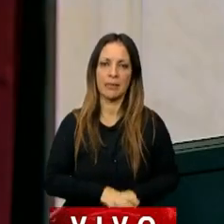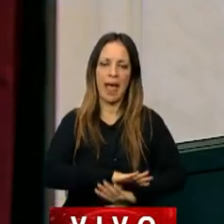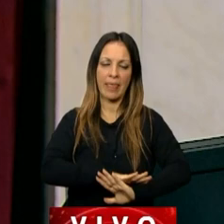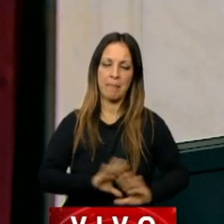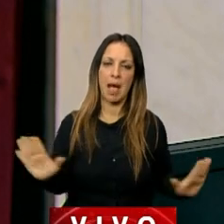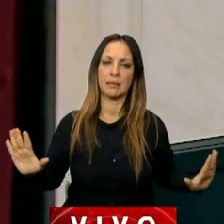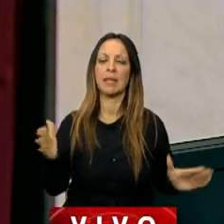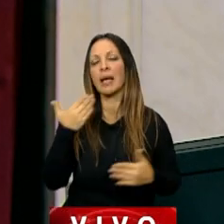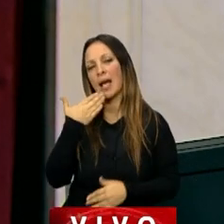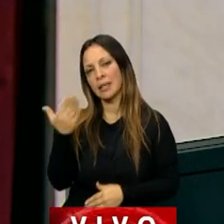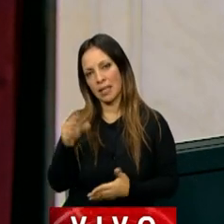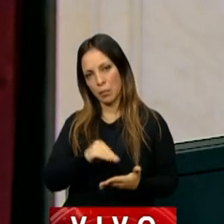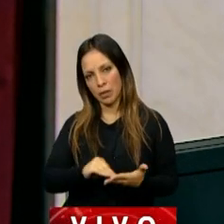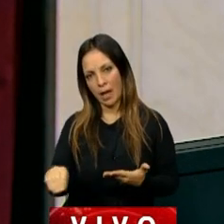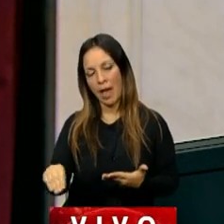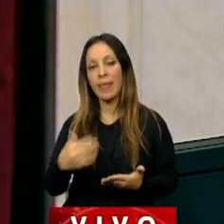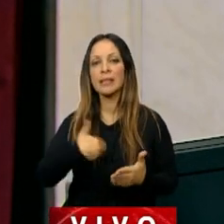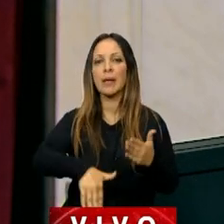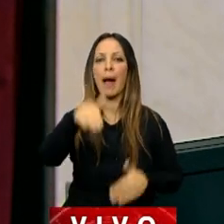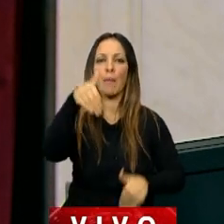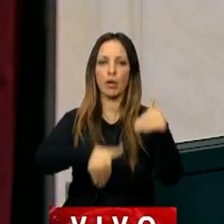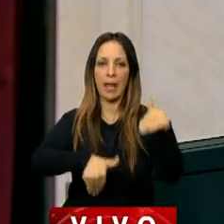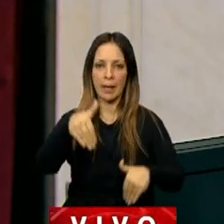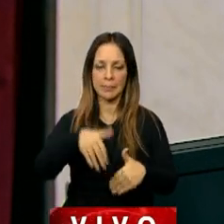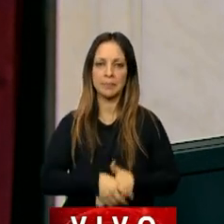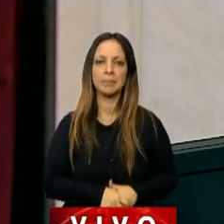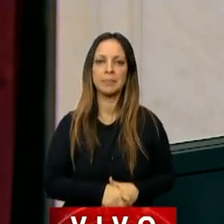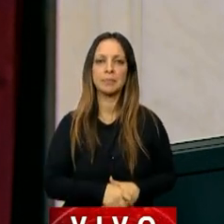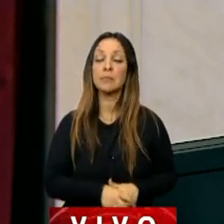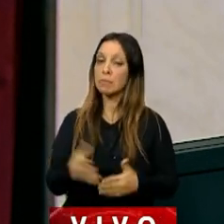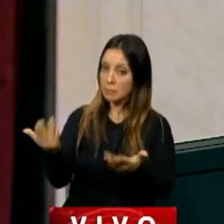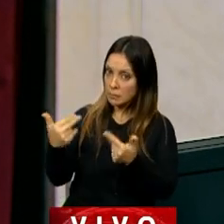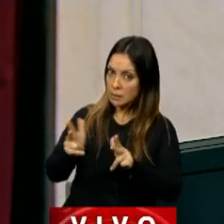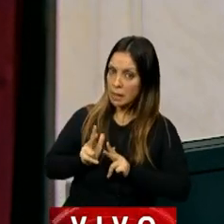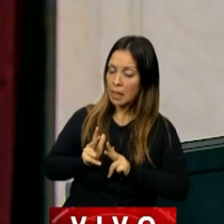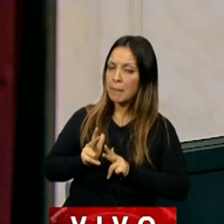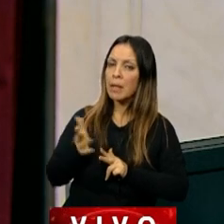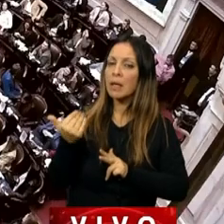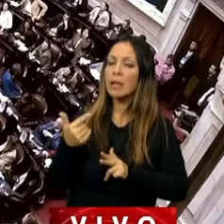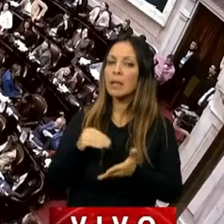Gracias, nada más, diputada. Señor presidente. Se va a votar. Sí, diputada, sí, ley.